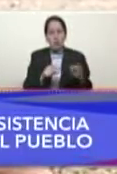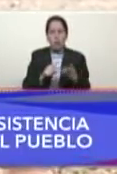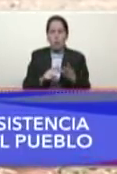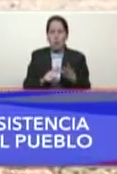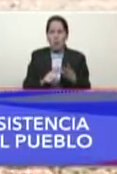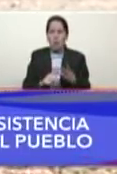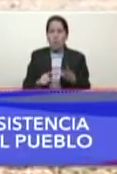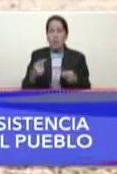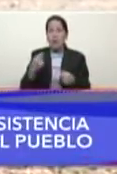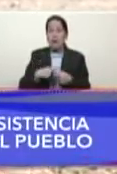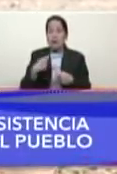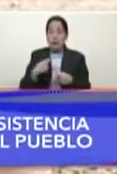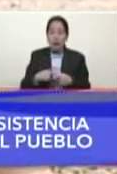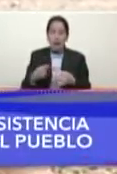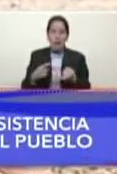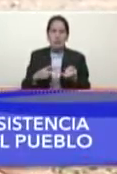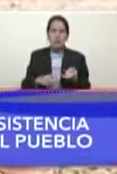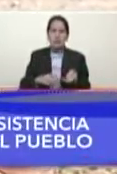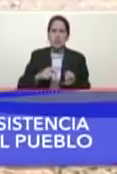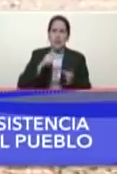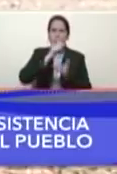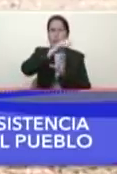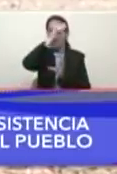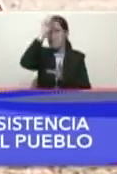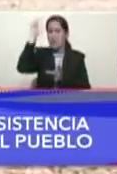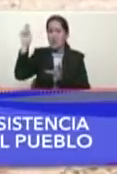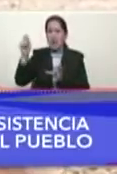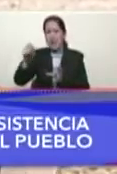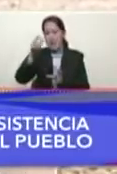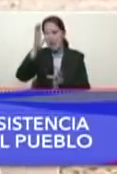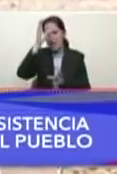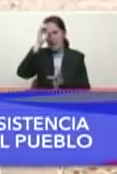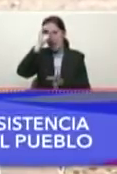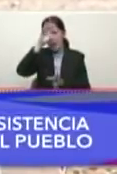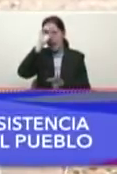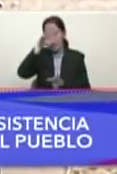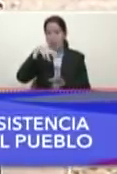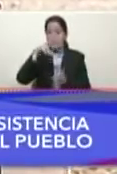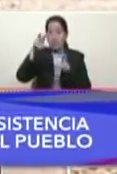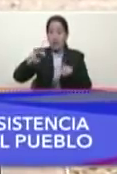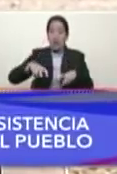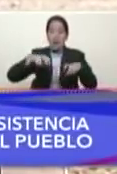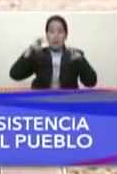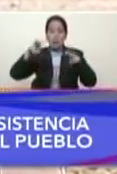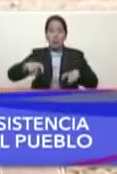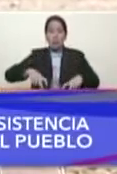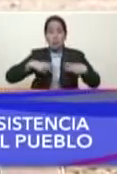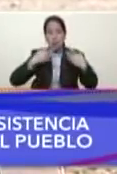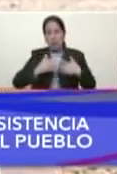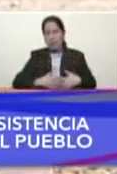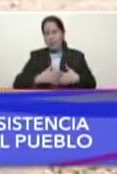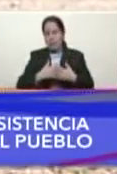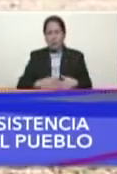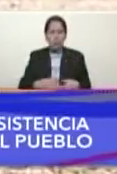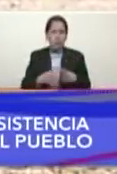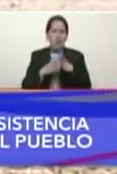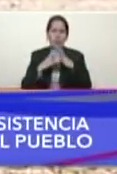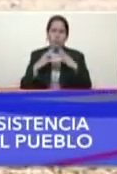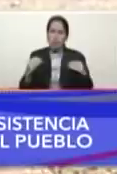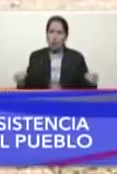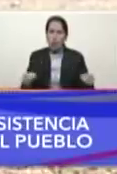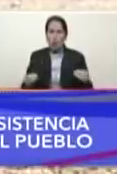gas, en la minería, en la agricultura, en la industria, en todos los campos, en